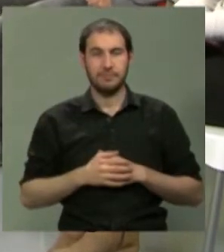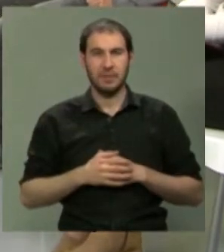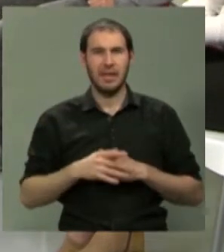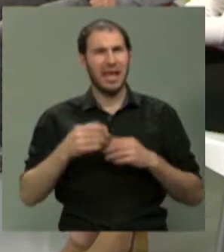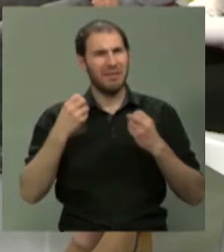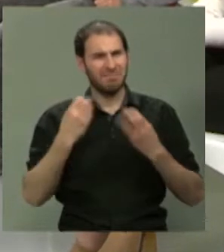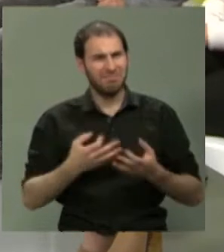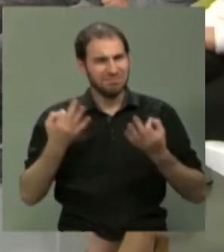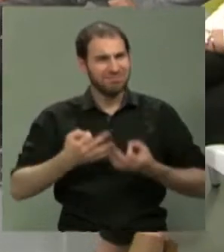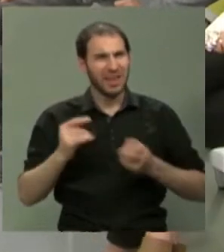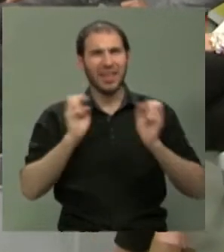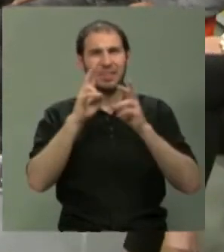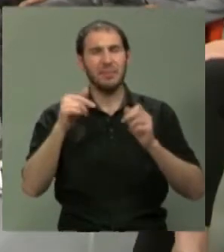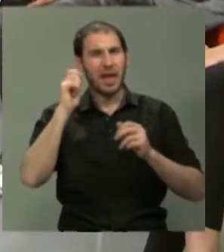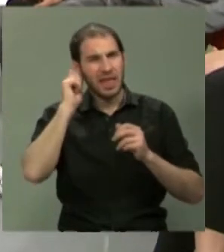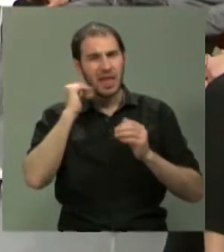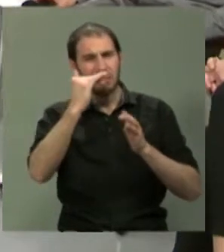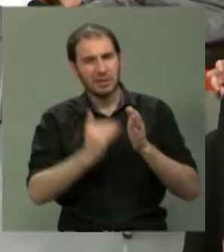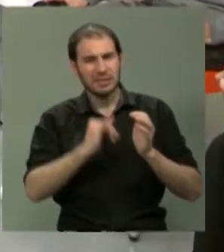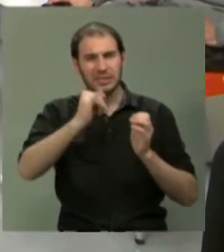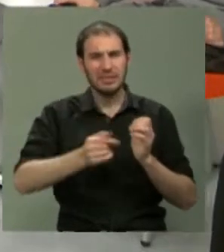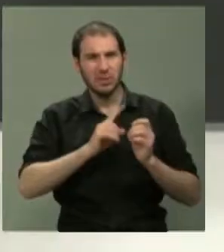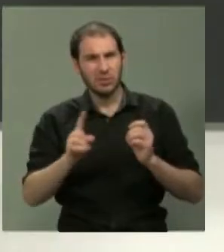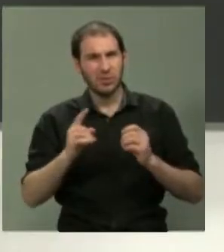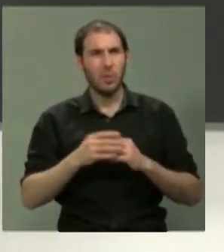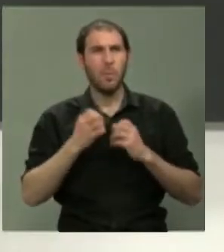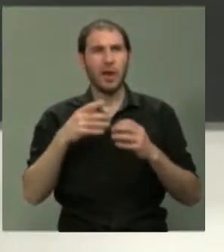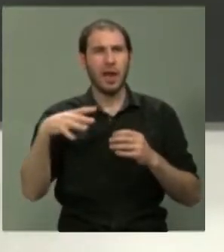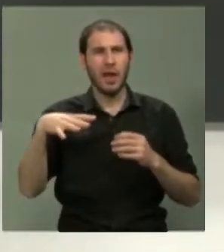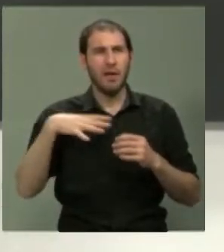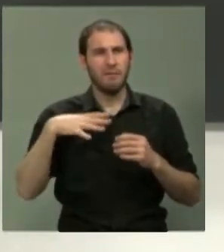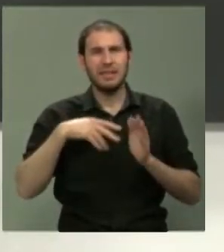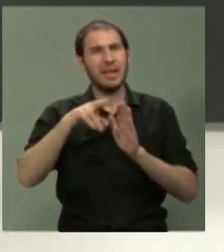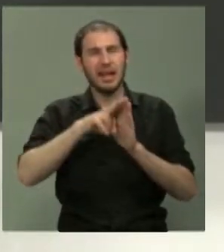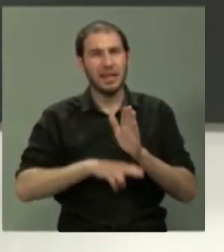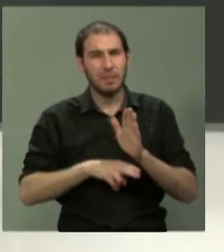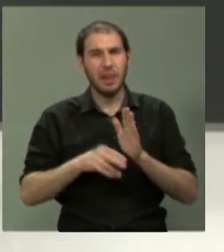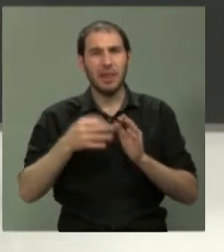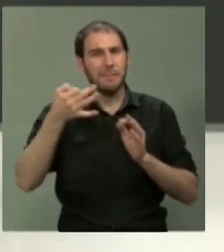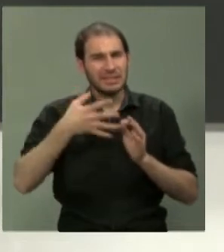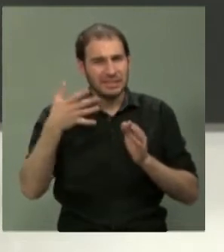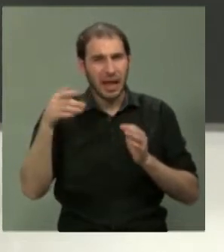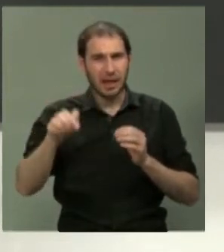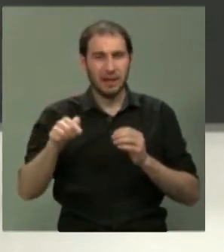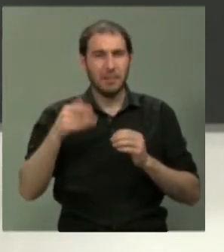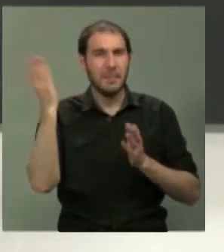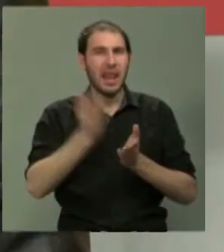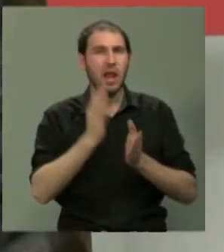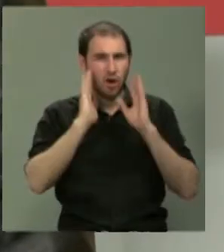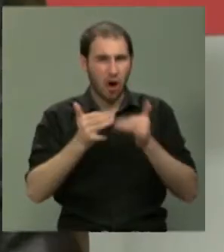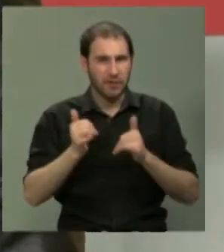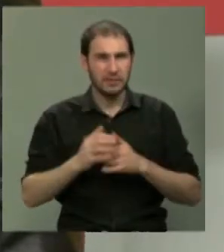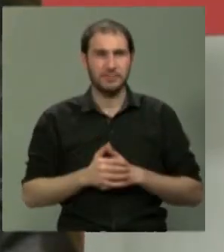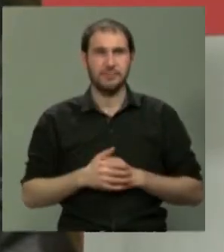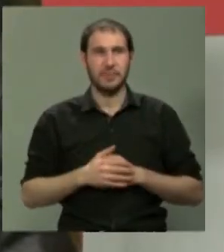¿Sirve seguir hablando del tema de bajar o no la edad de imputabilidad cuando todavía no se tiene un régimen específico de penal juvenil?